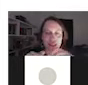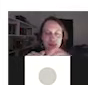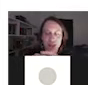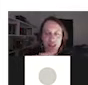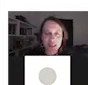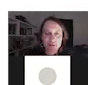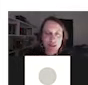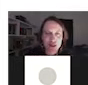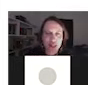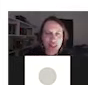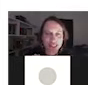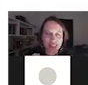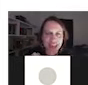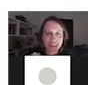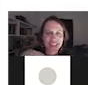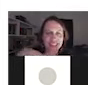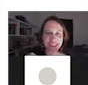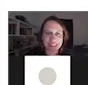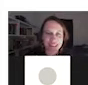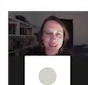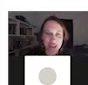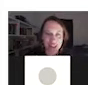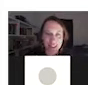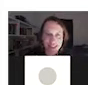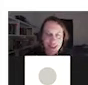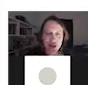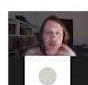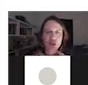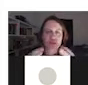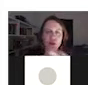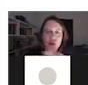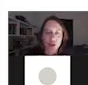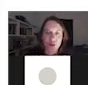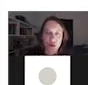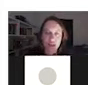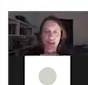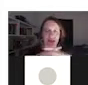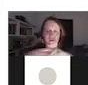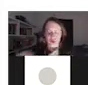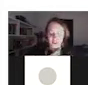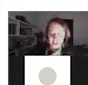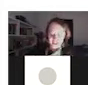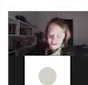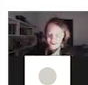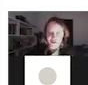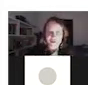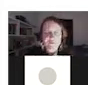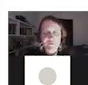hacen ustedes Invasorix a hacer estas canciones? ¿Cómo se pone en común la voz en